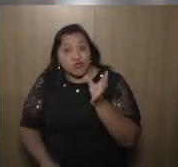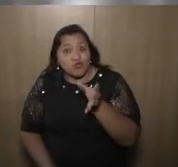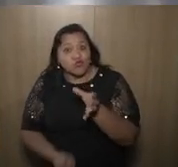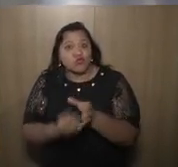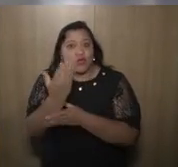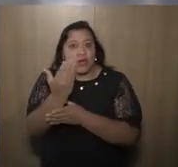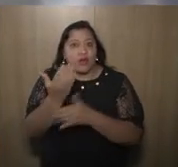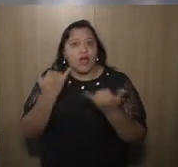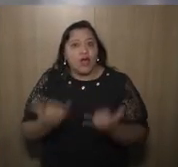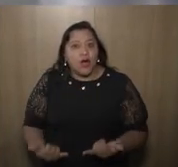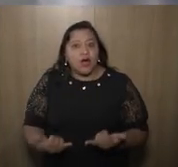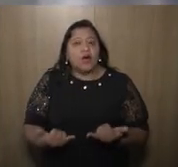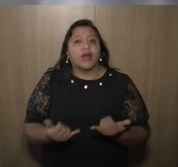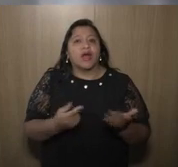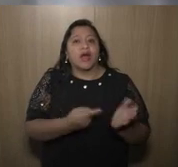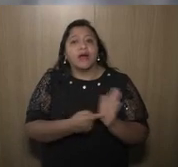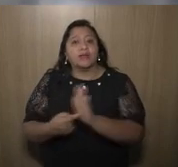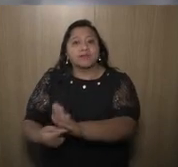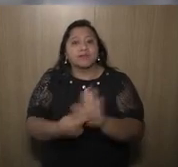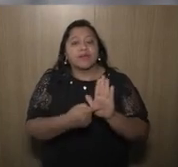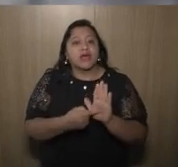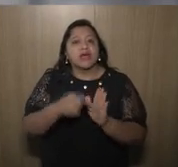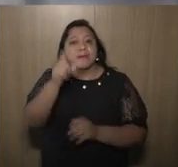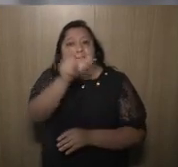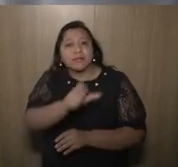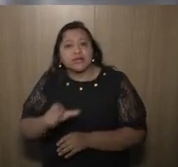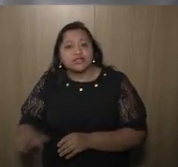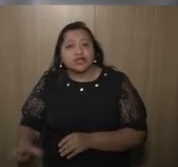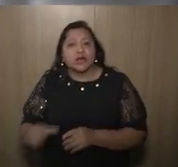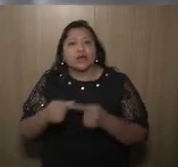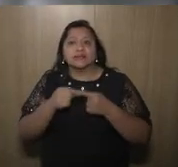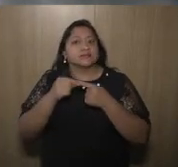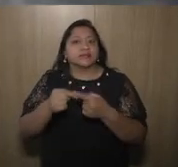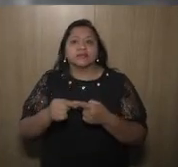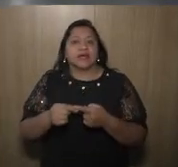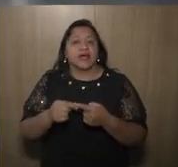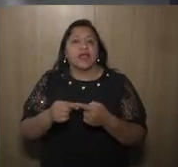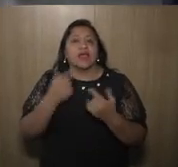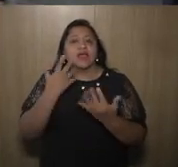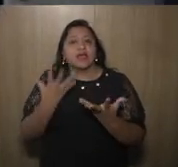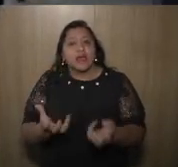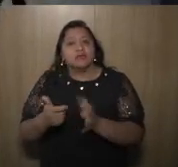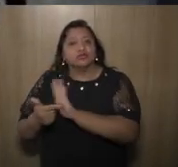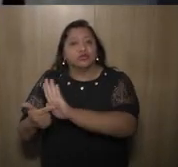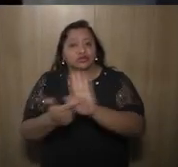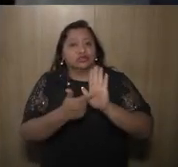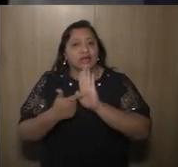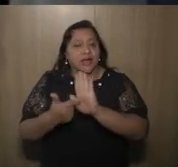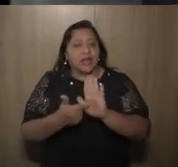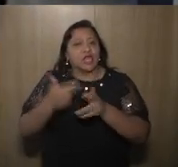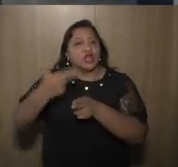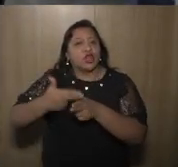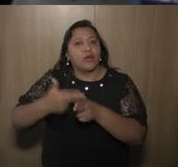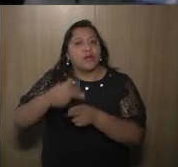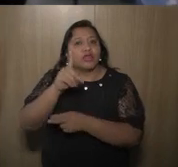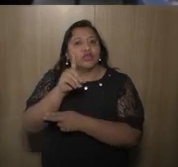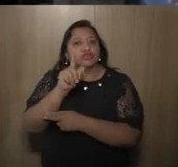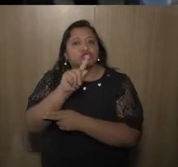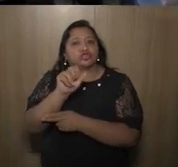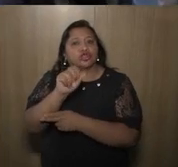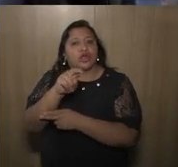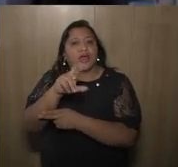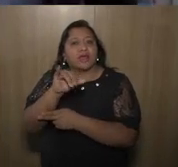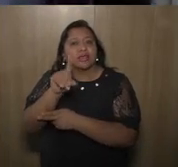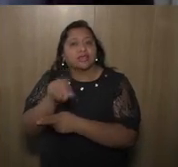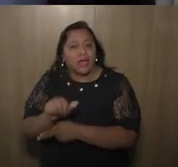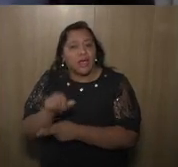en la unidad de atención al ciudadano. Hay una persona muy especial que quiero presentarles en esta oportunidad. Ella se llama Dora Inés Ojeda, es la líder de